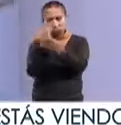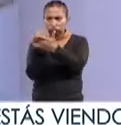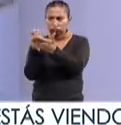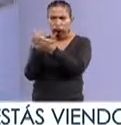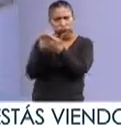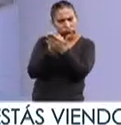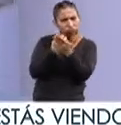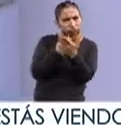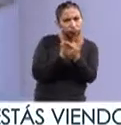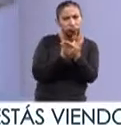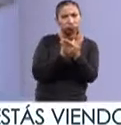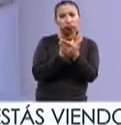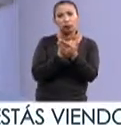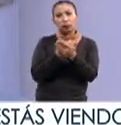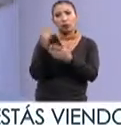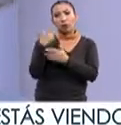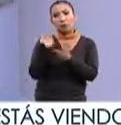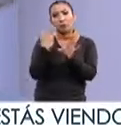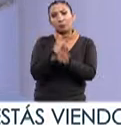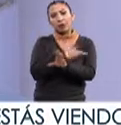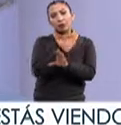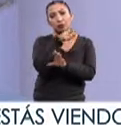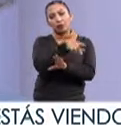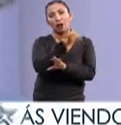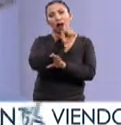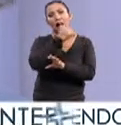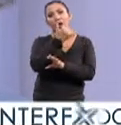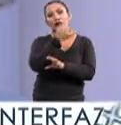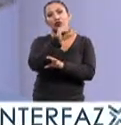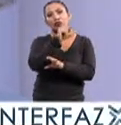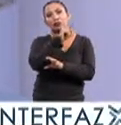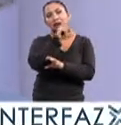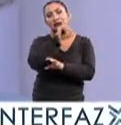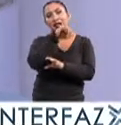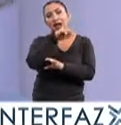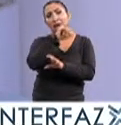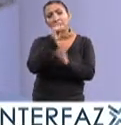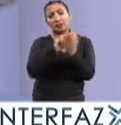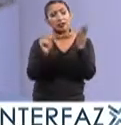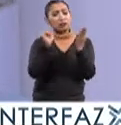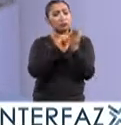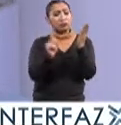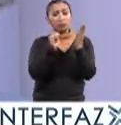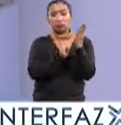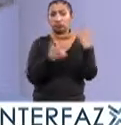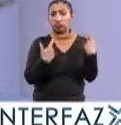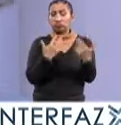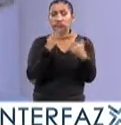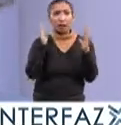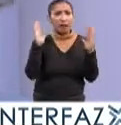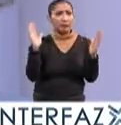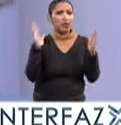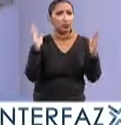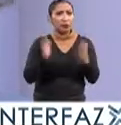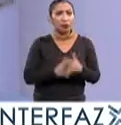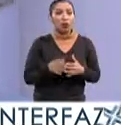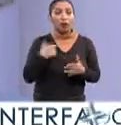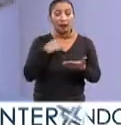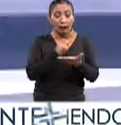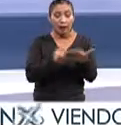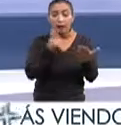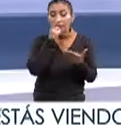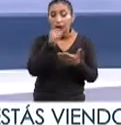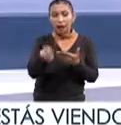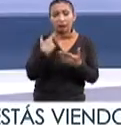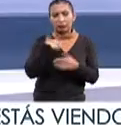críticas cuando pasó lo de Ayotzinapa. Escribió un texto espléndido, en donde